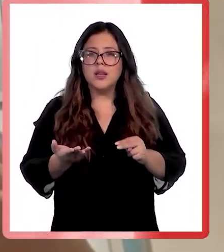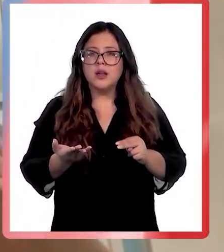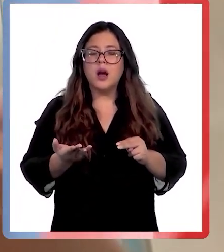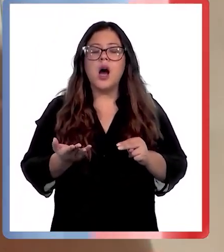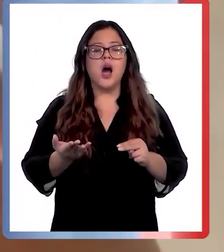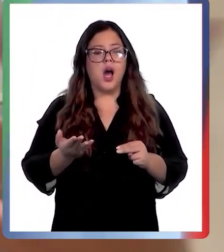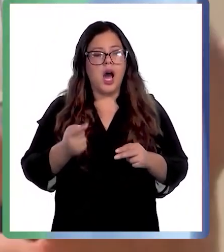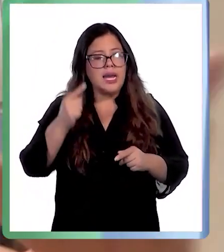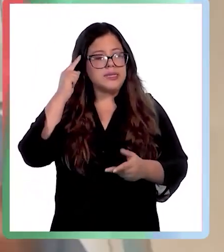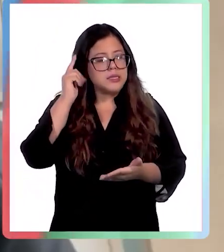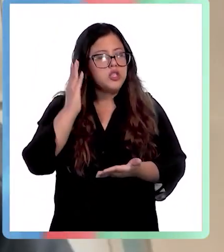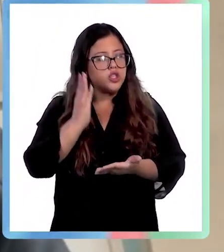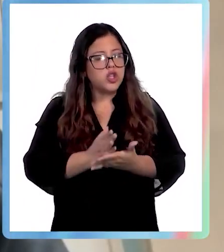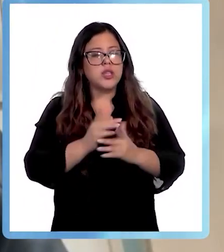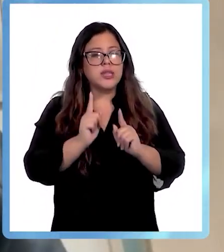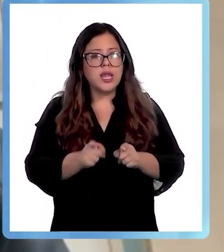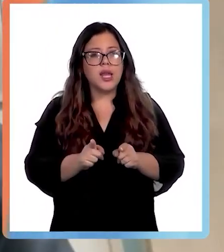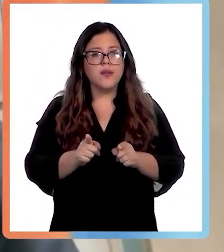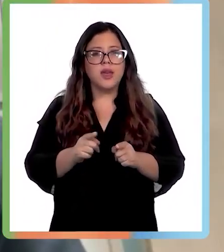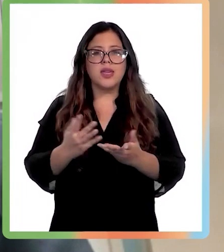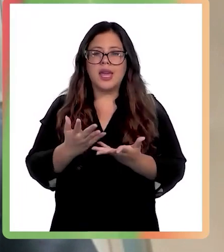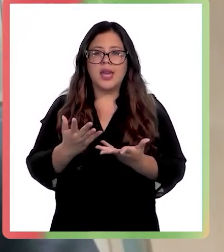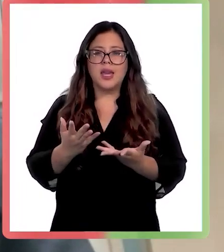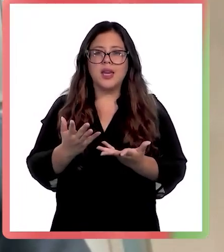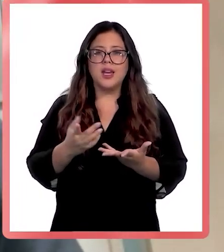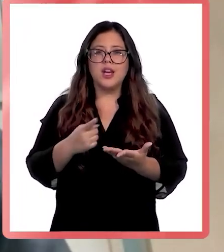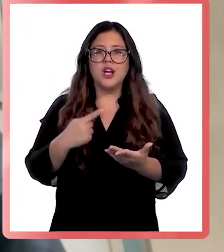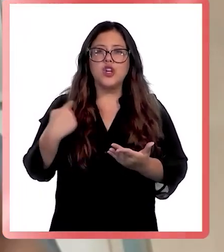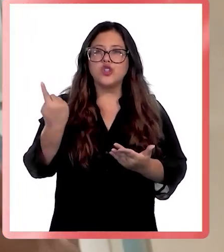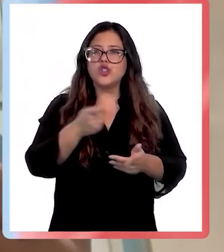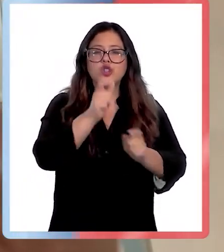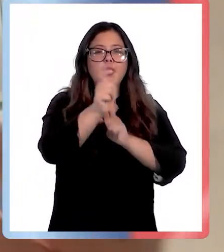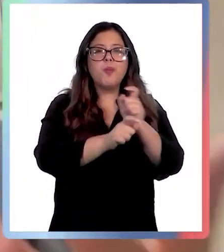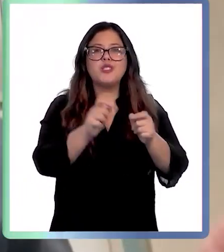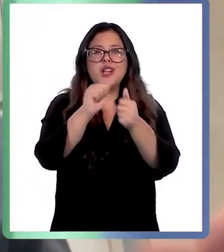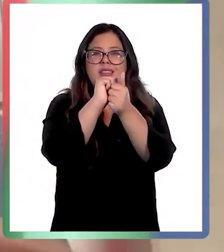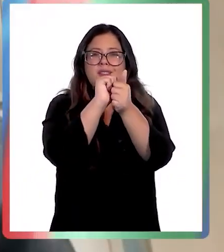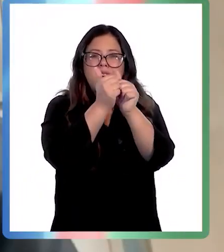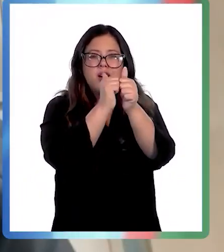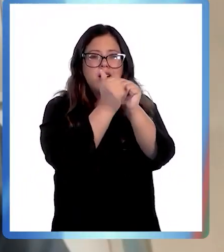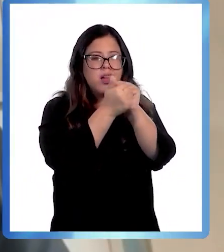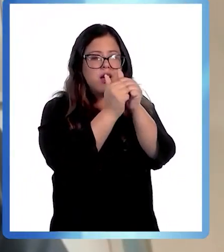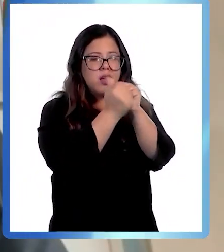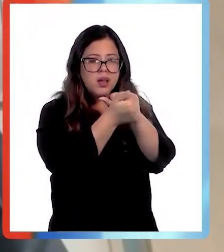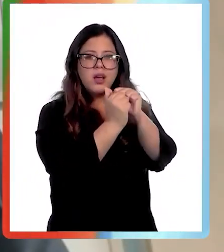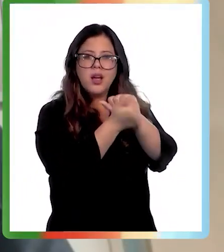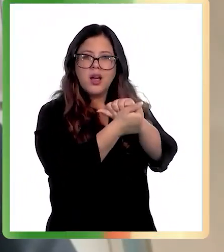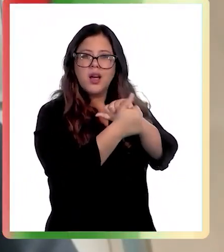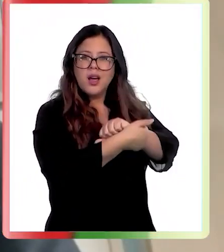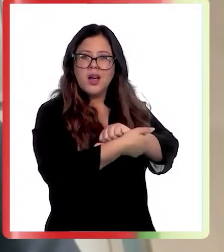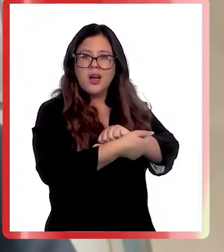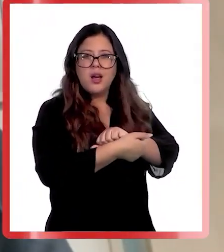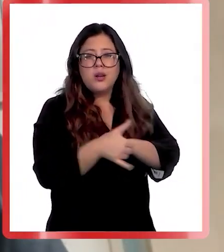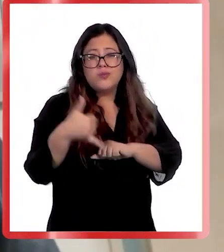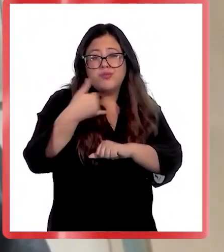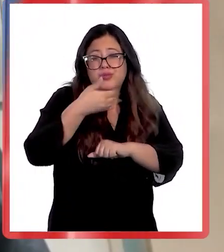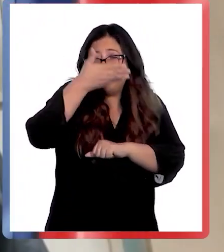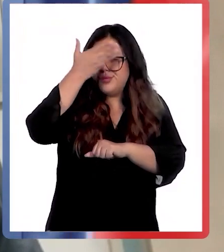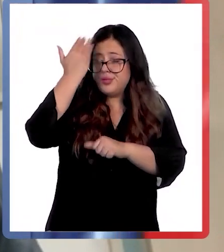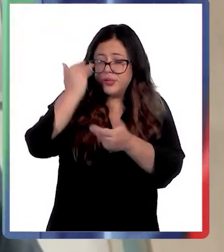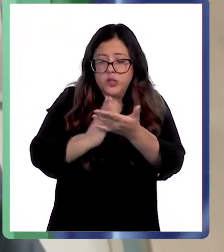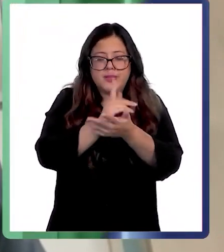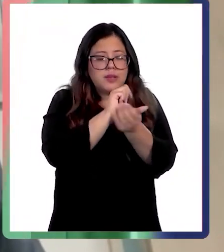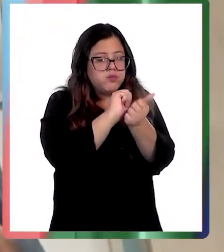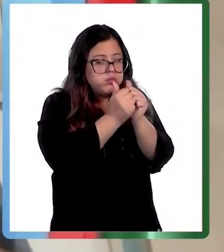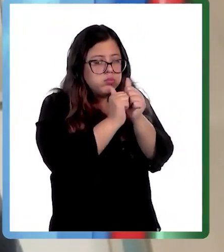vamos a tomar medidas para esto. O sea, somos una especie, el ser humano es una especie en adaptación, y hemos venido adaptándonos desde la época de las cavernas. Así